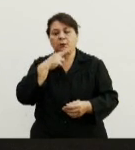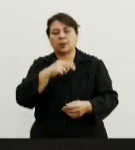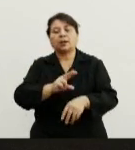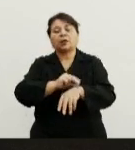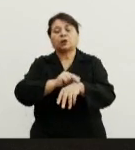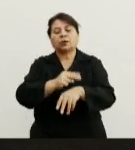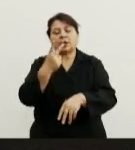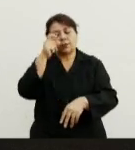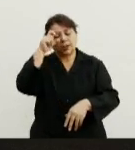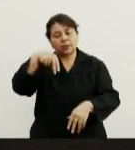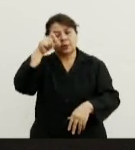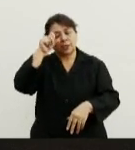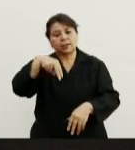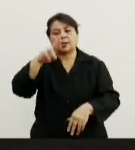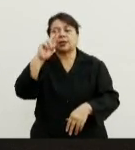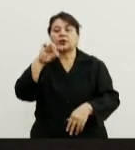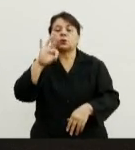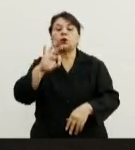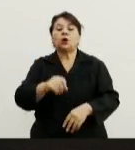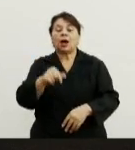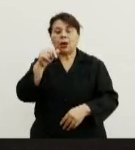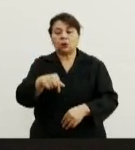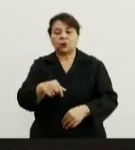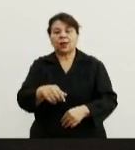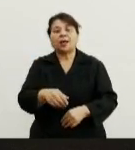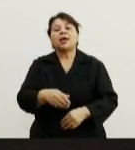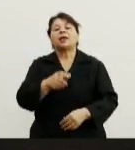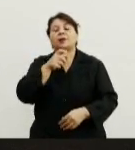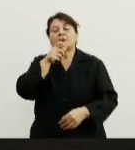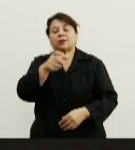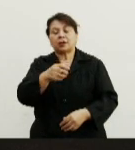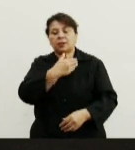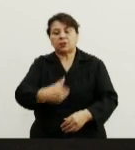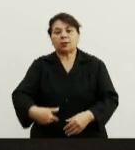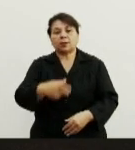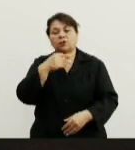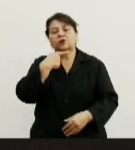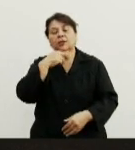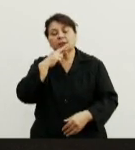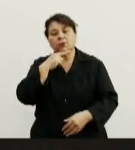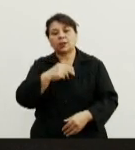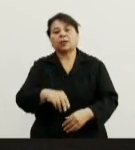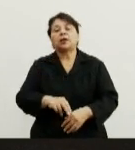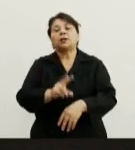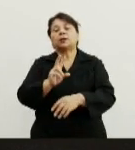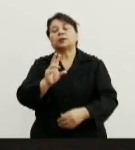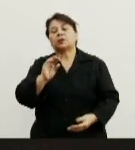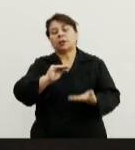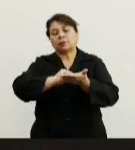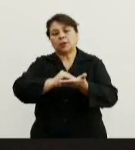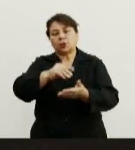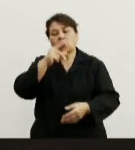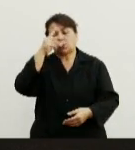alejandra venerando vamos a escuchar a continuación el mensaje del gobernador de la provincia de san juan doctor sergio